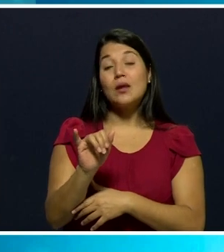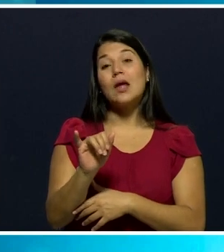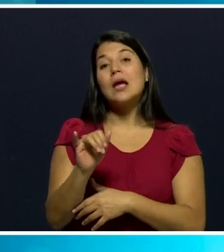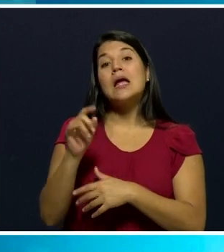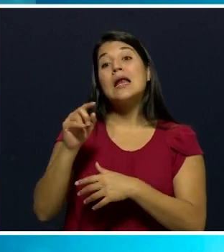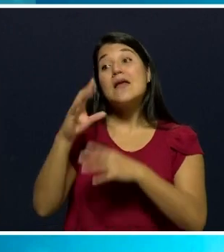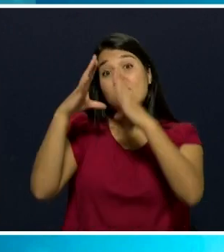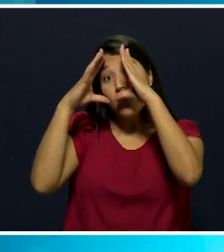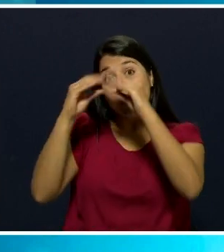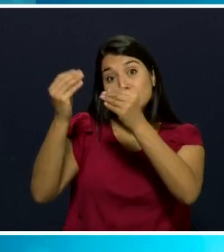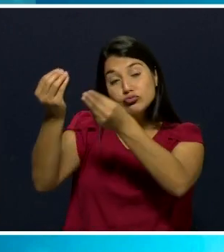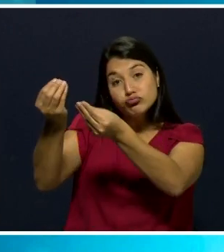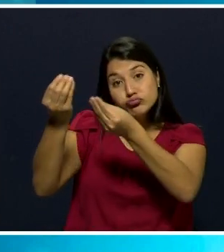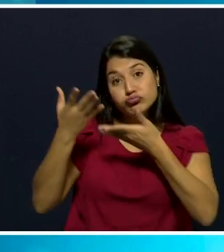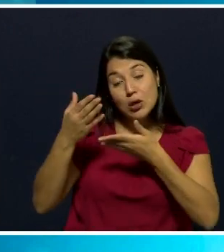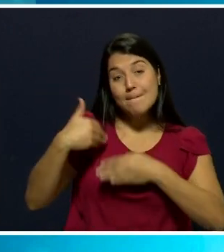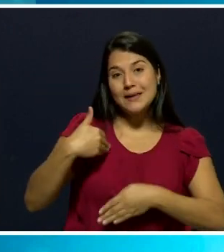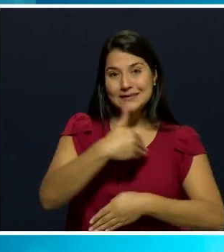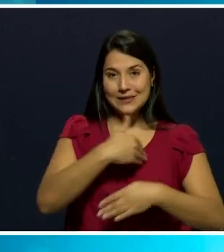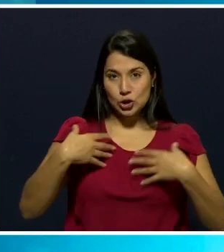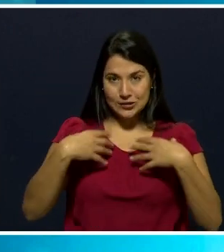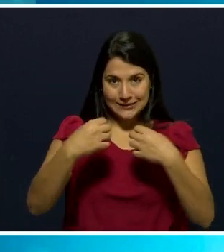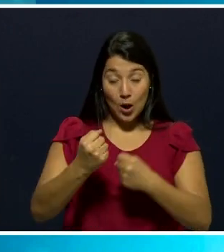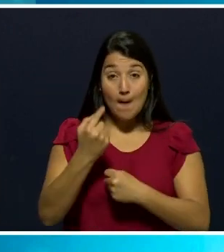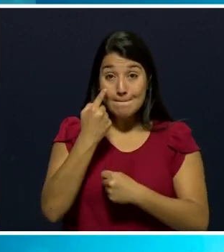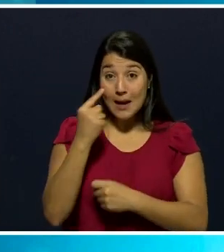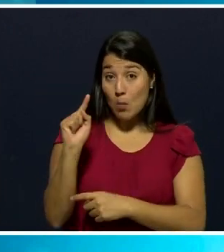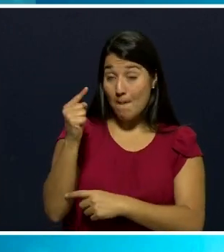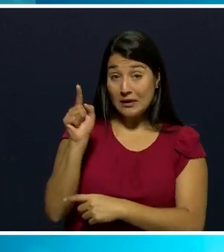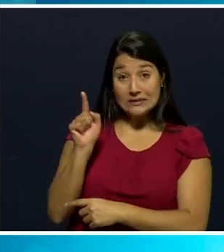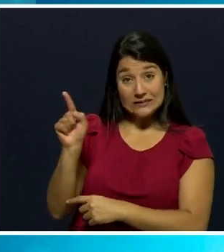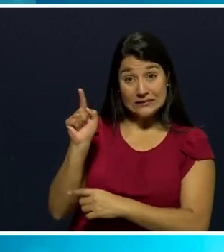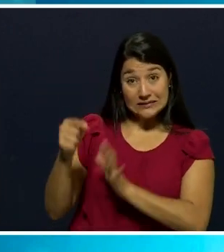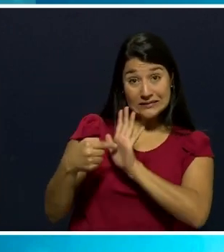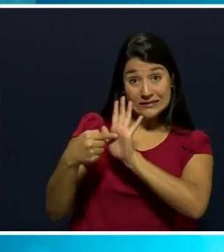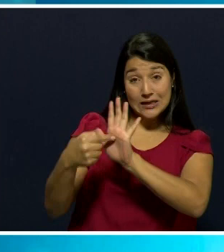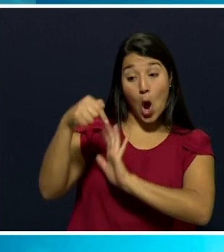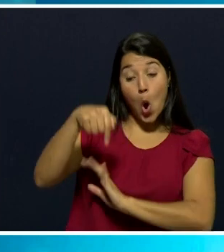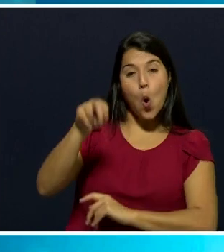Ministerio de Salud. Ahí tenemos nuestra primer pantalla. A este viernes tenemos